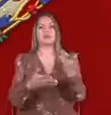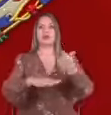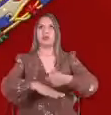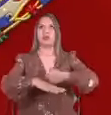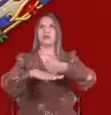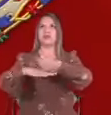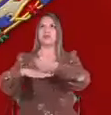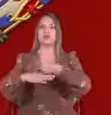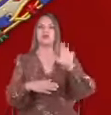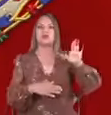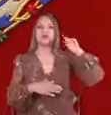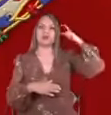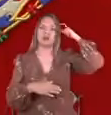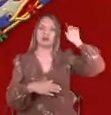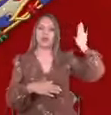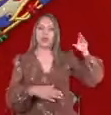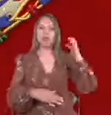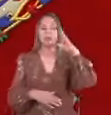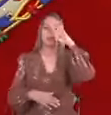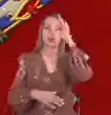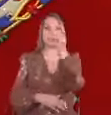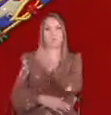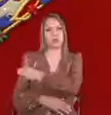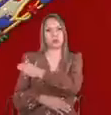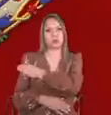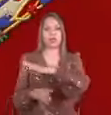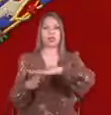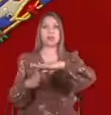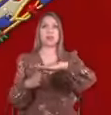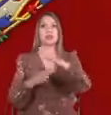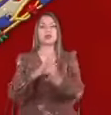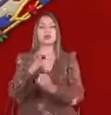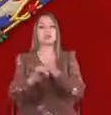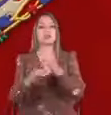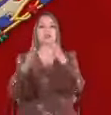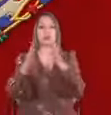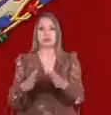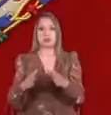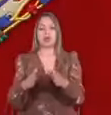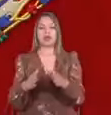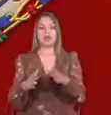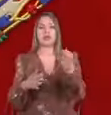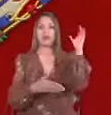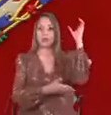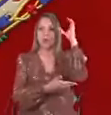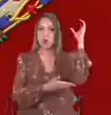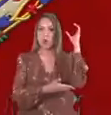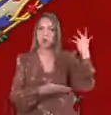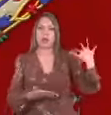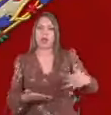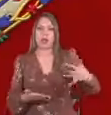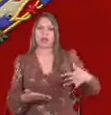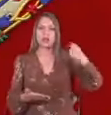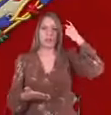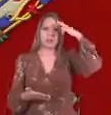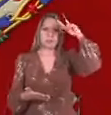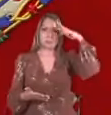del Estado, al alto mando policial, militar, a invitados internacionales que son varios, particularmente de Colombia, de Argentina, de